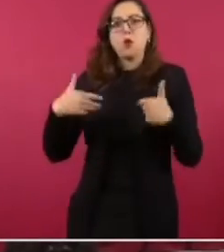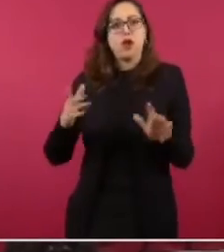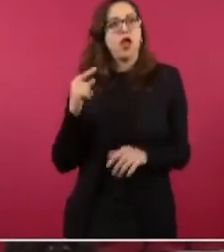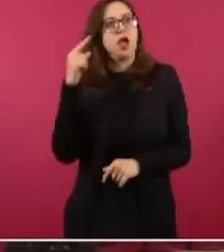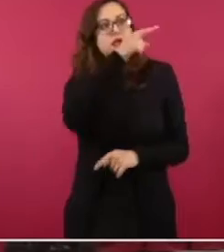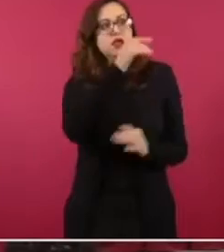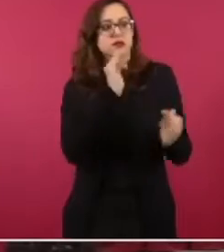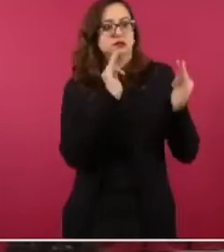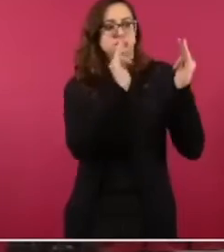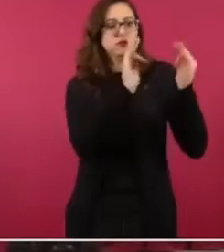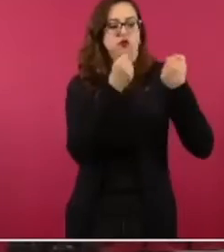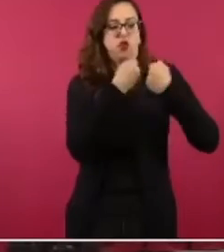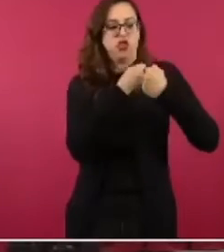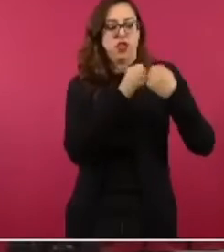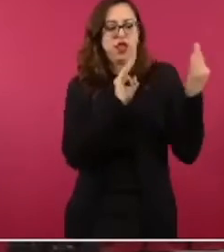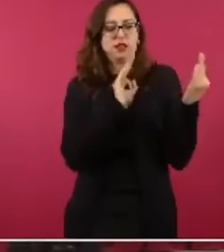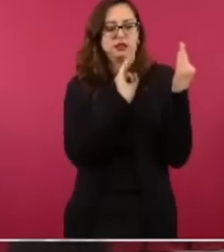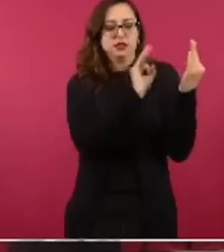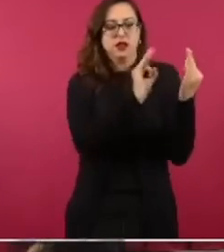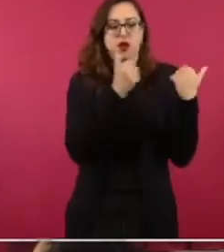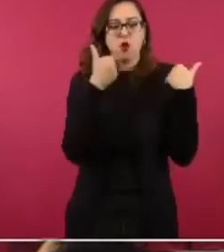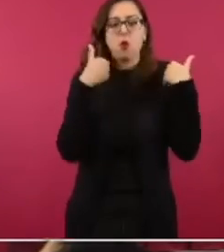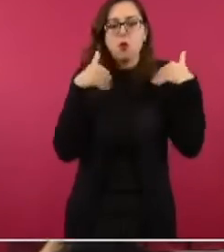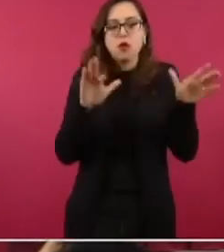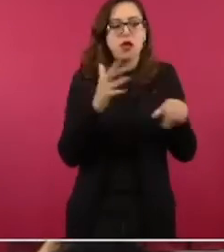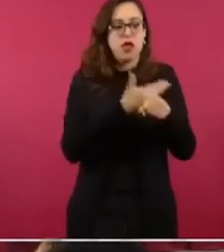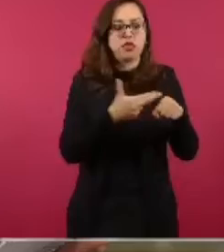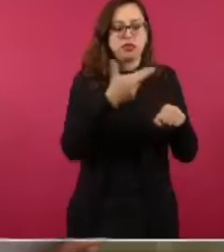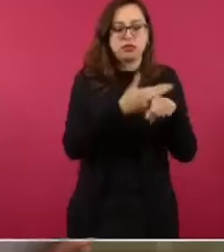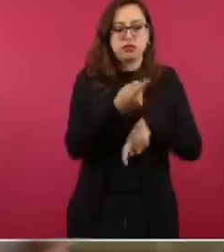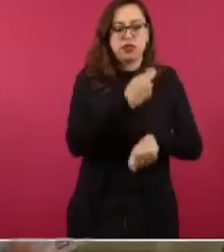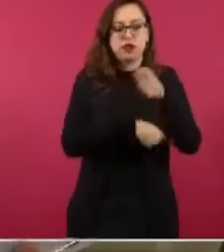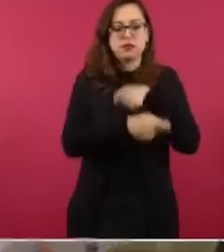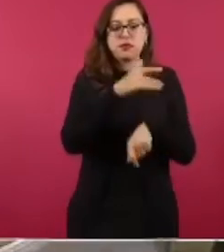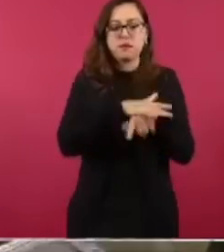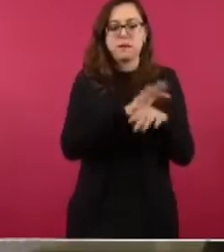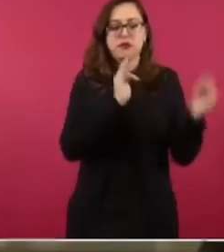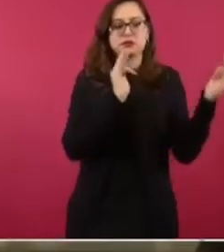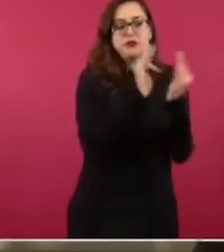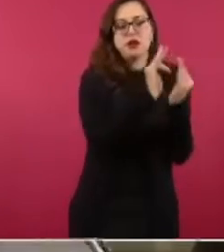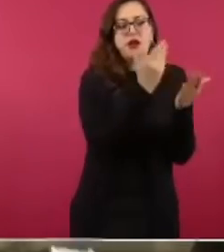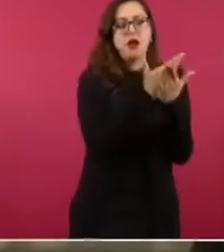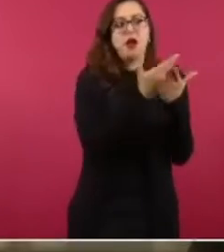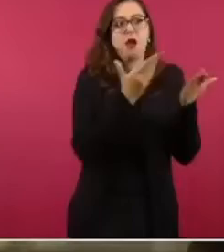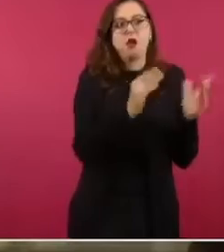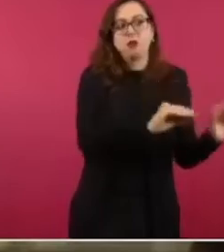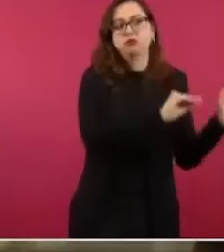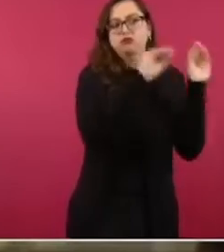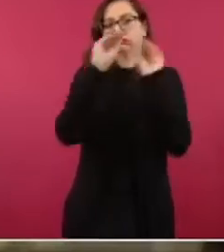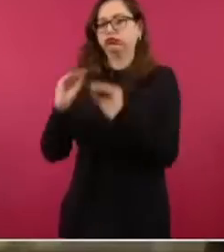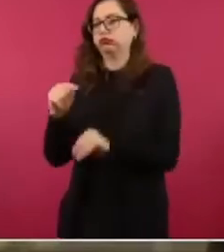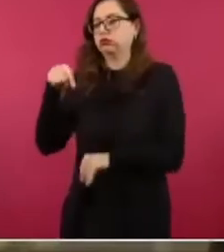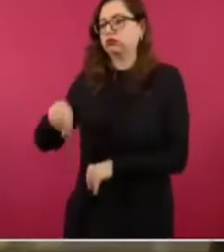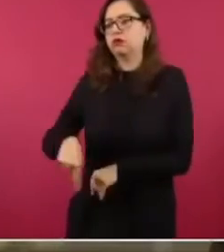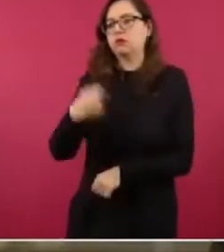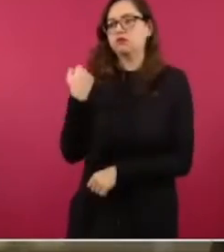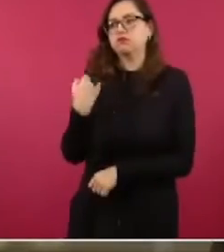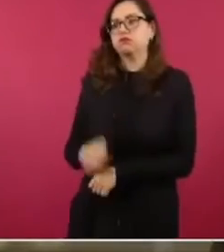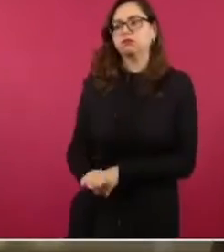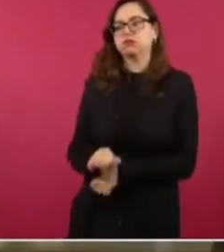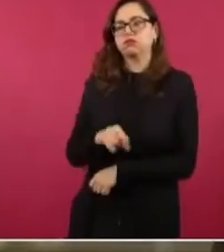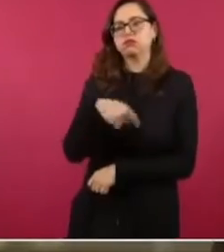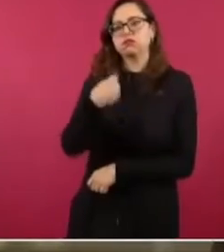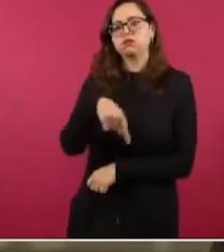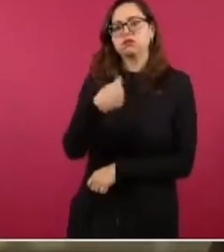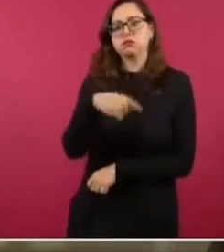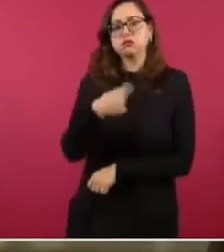Allá hubiéramos hecho nuestros procedimientos y todo, porque ellos debido también al tipo de la crisis que hay en Venezuela